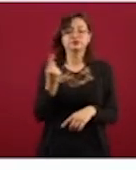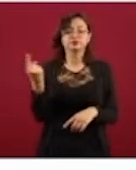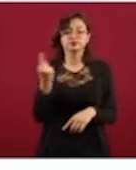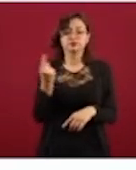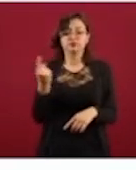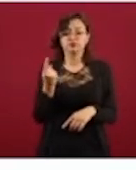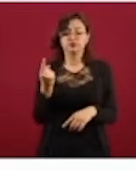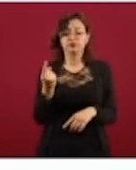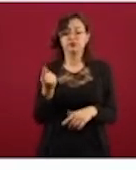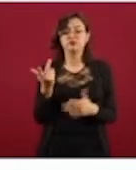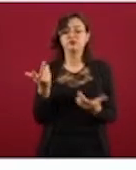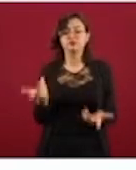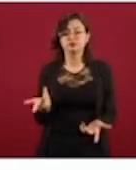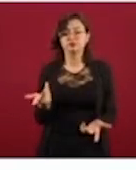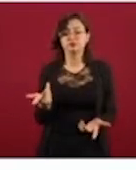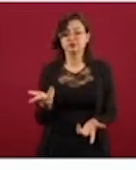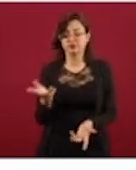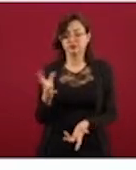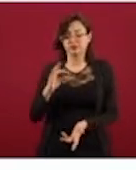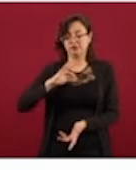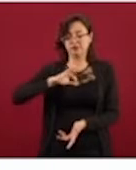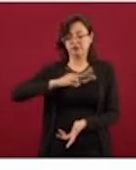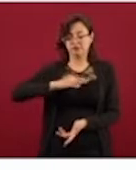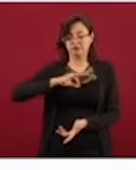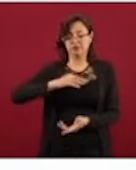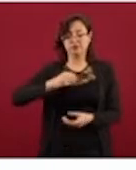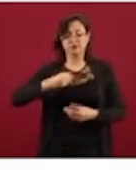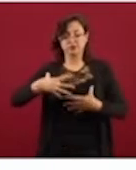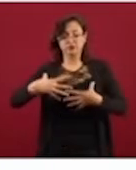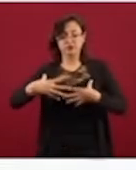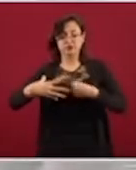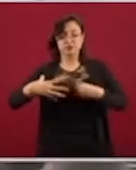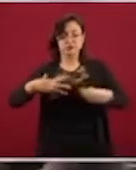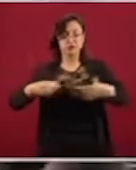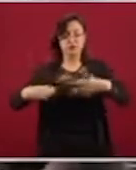que no se saturen los hospitales.